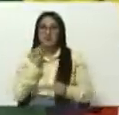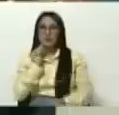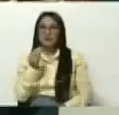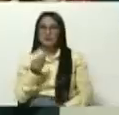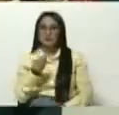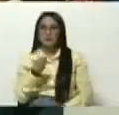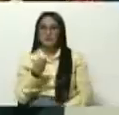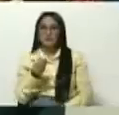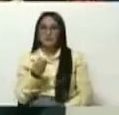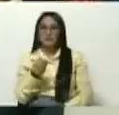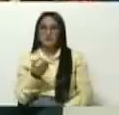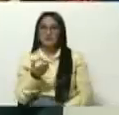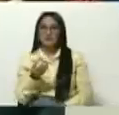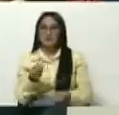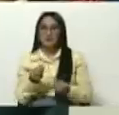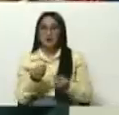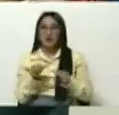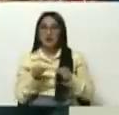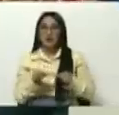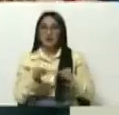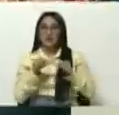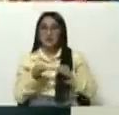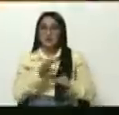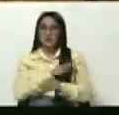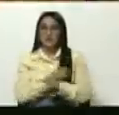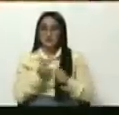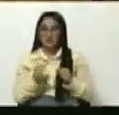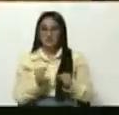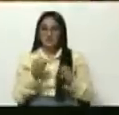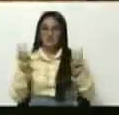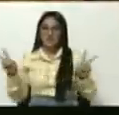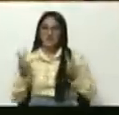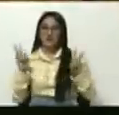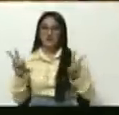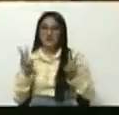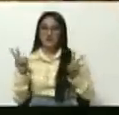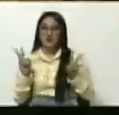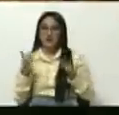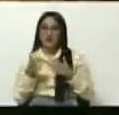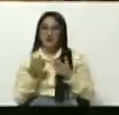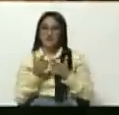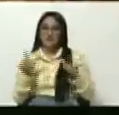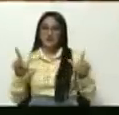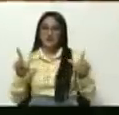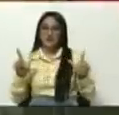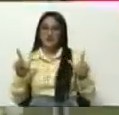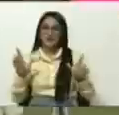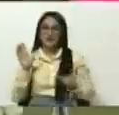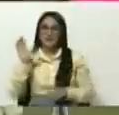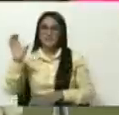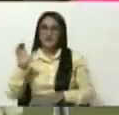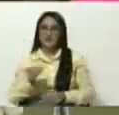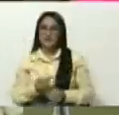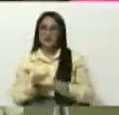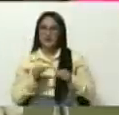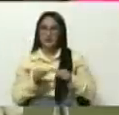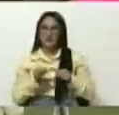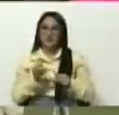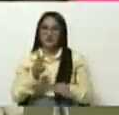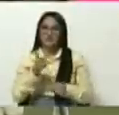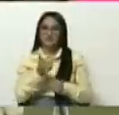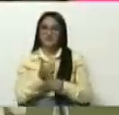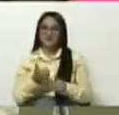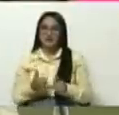del país a continuar fortaleciendo la victoria y la libertad de la patria. Continúa el primer